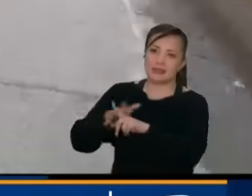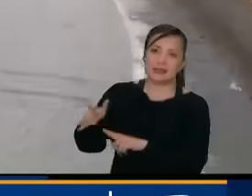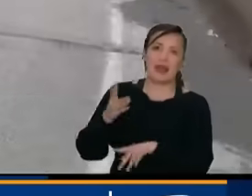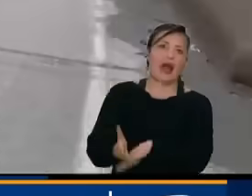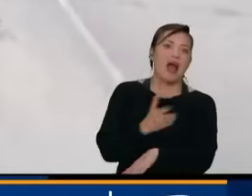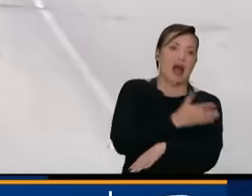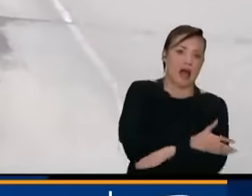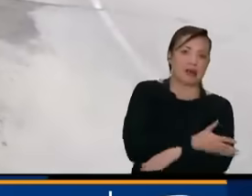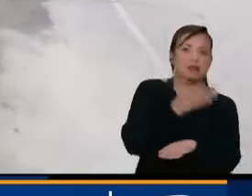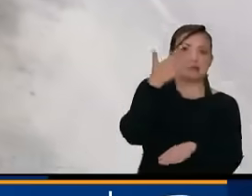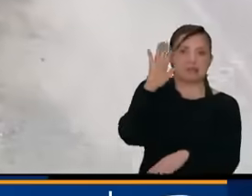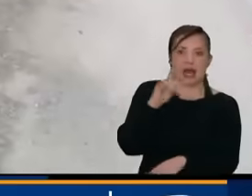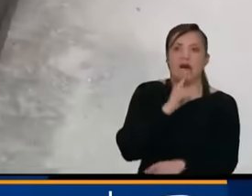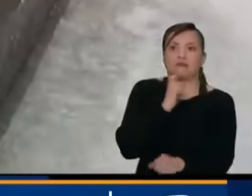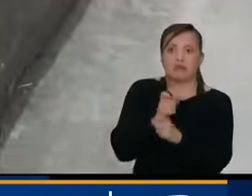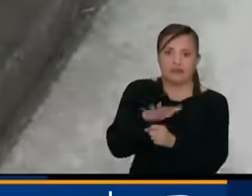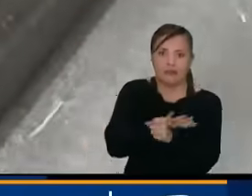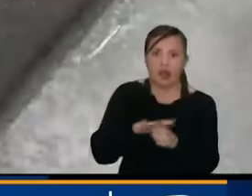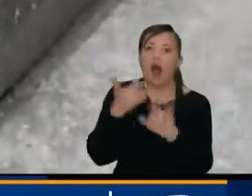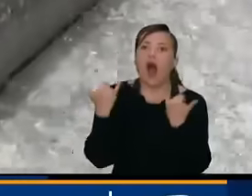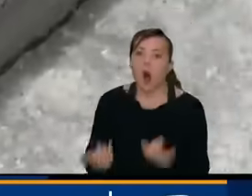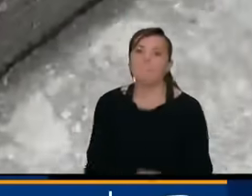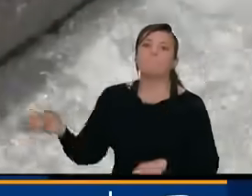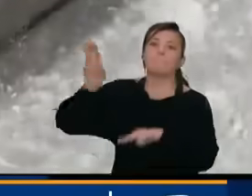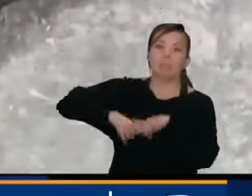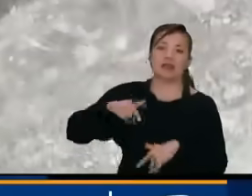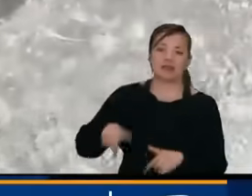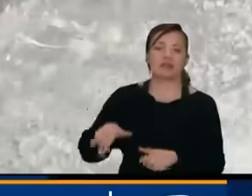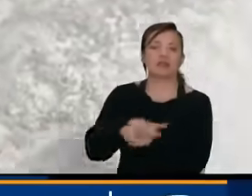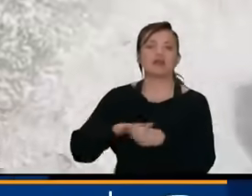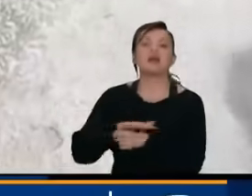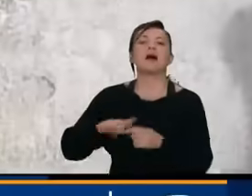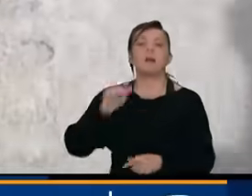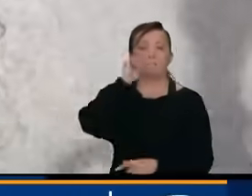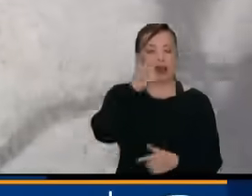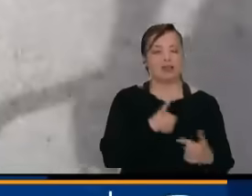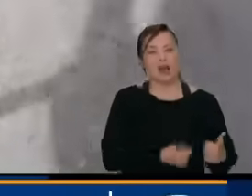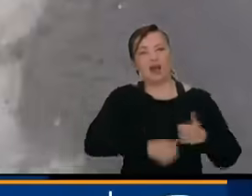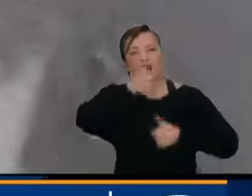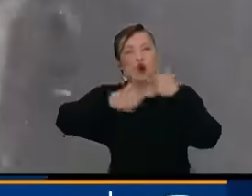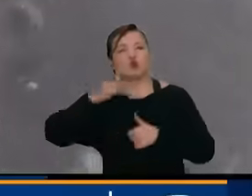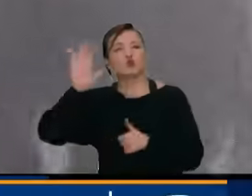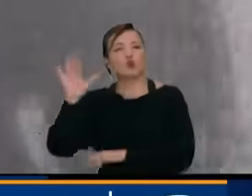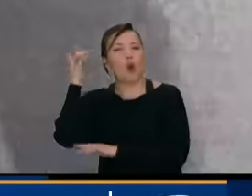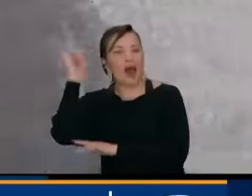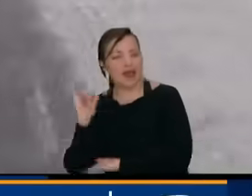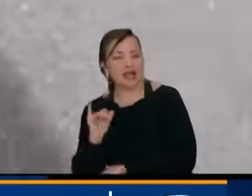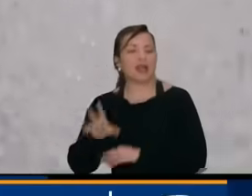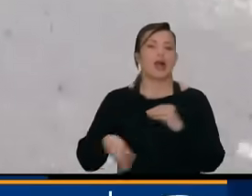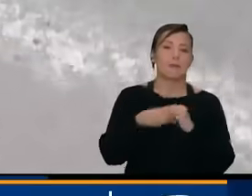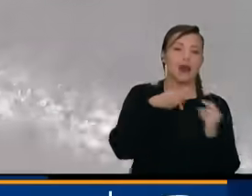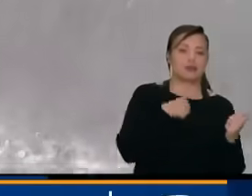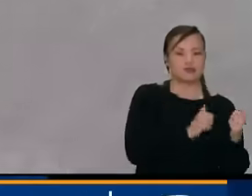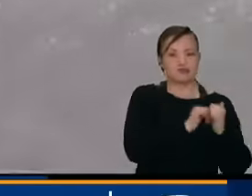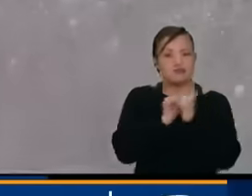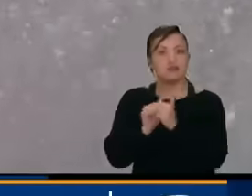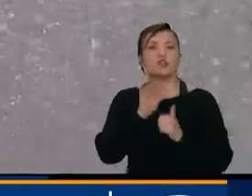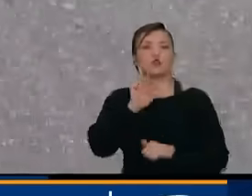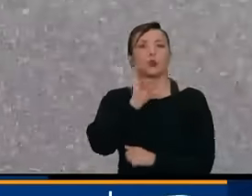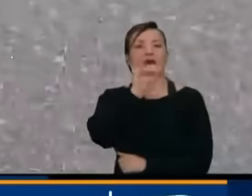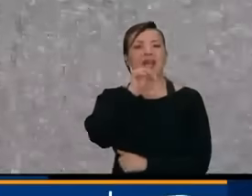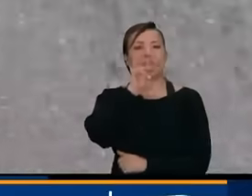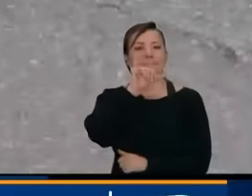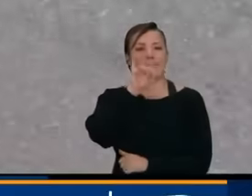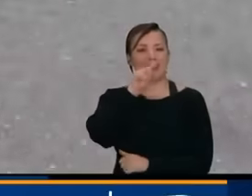vía. Mañana iremos junto con el gobernador de Casanare y algunos funcionarios del INVÍAS al sitio donde se